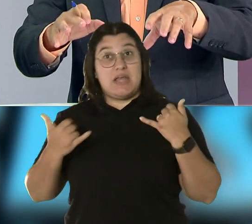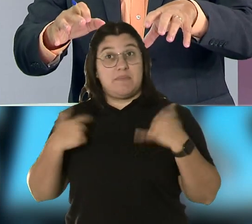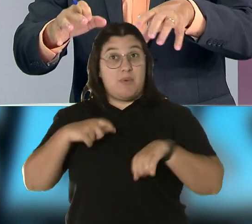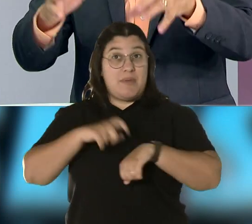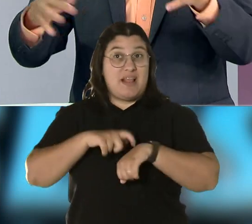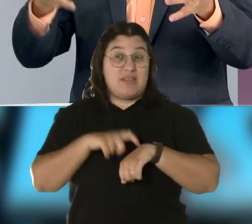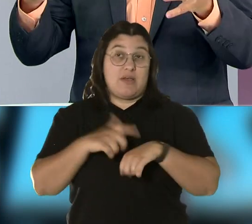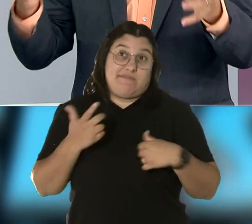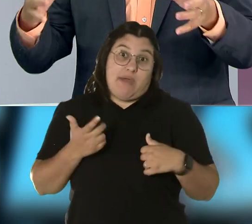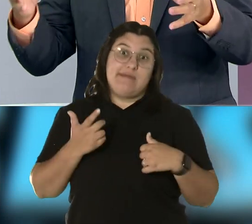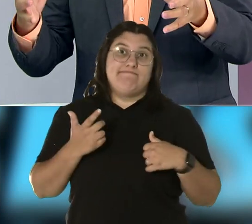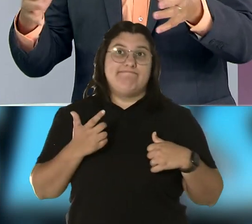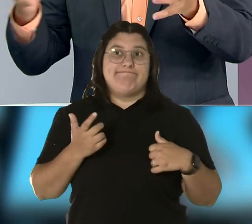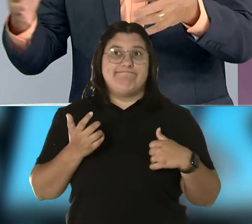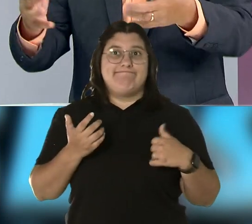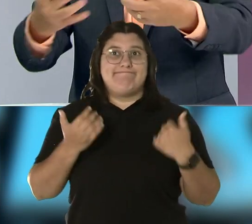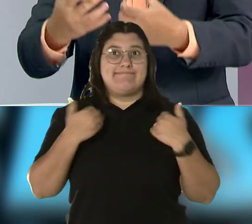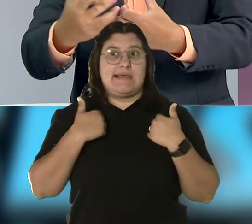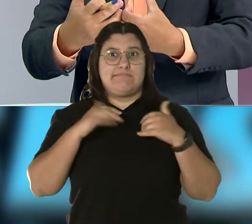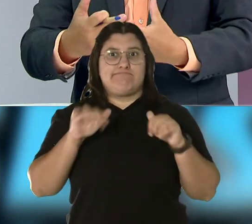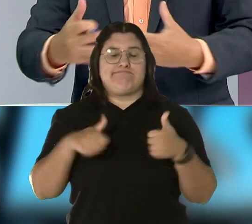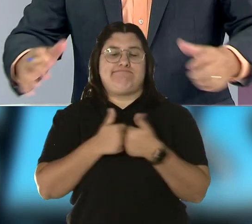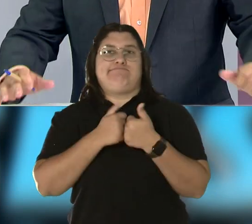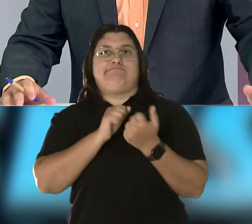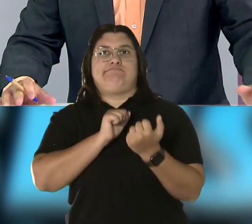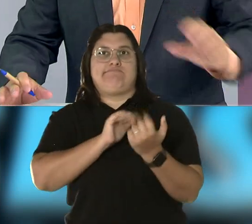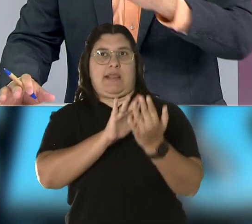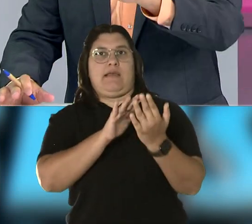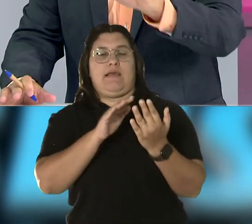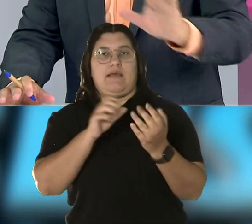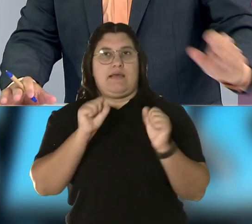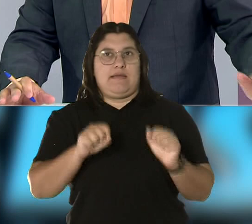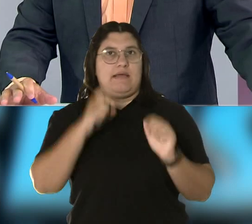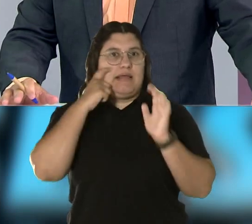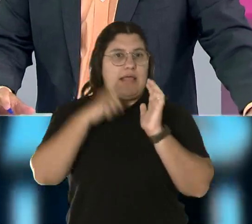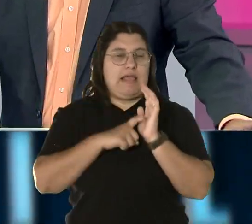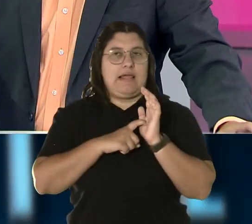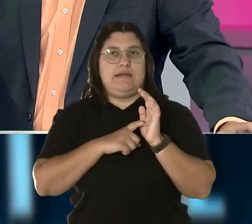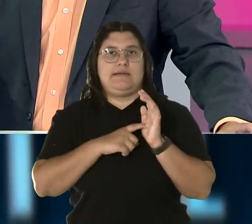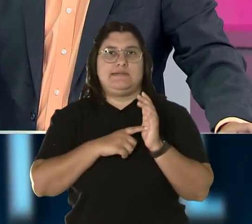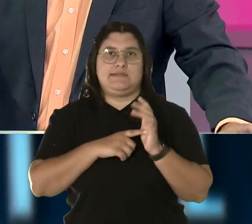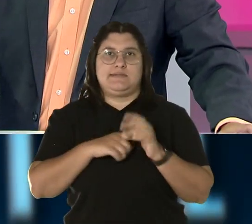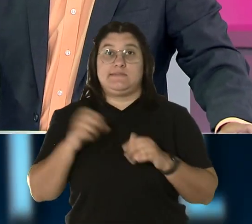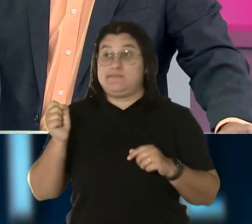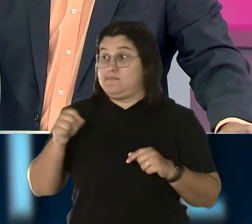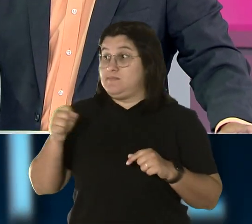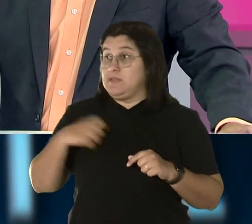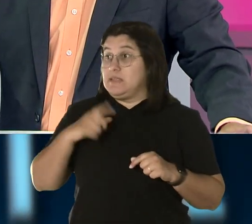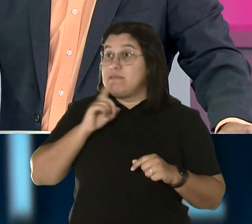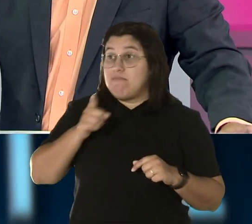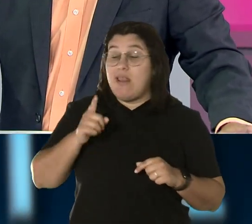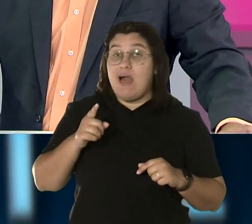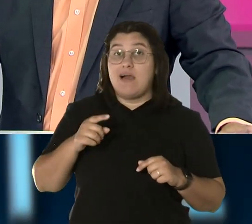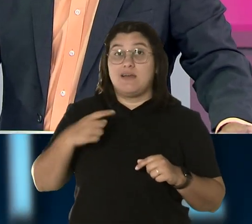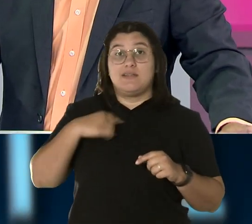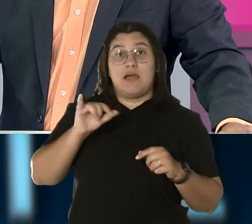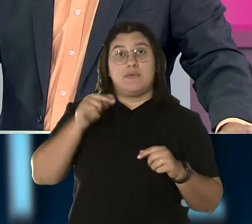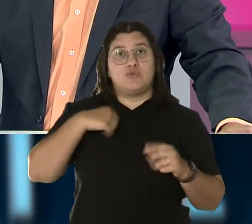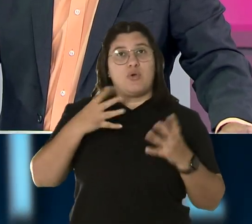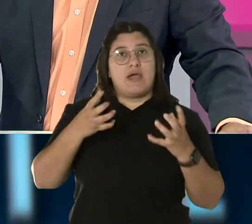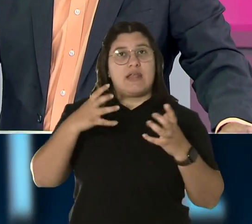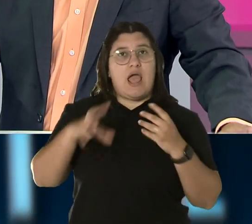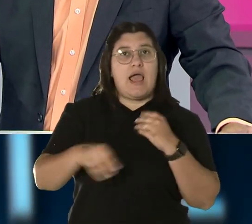donde hay precisamente un reto de identificar mano de obra. Es lo que tengo que Orgánicamente decir. se ajusta. Sí, sí, y le quería comentar que